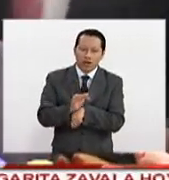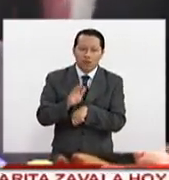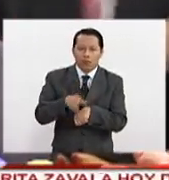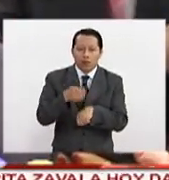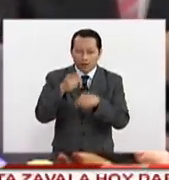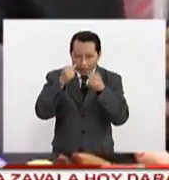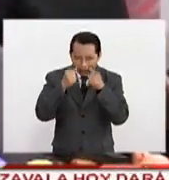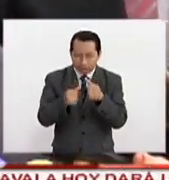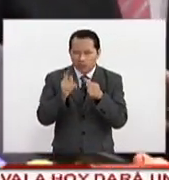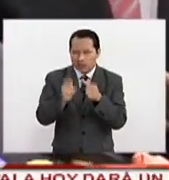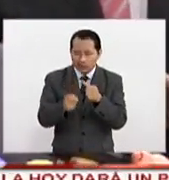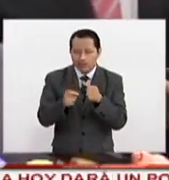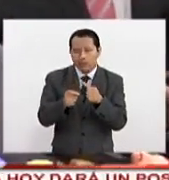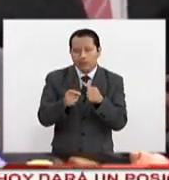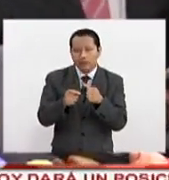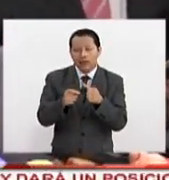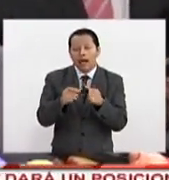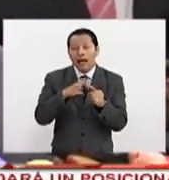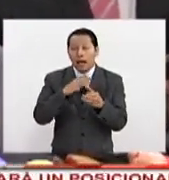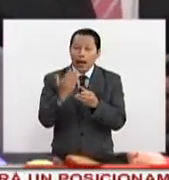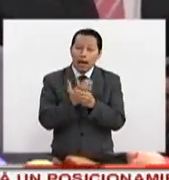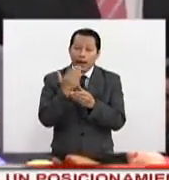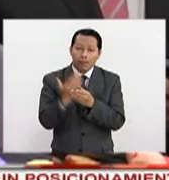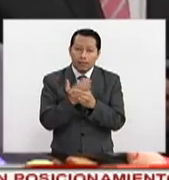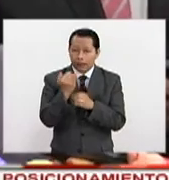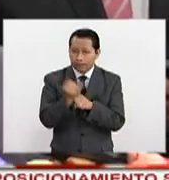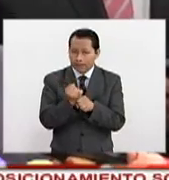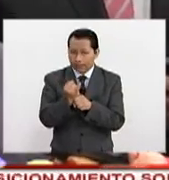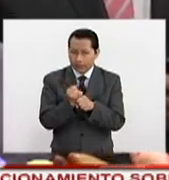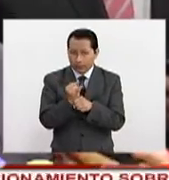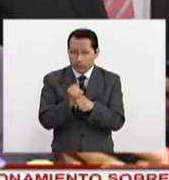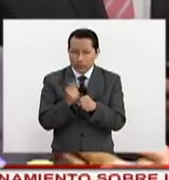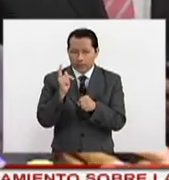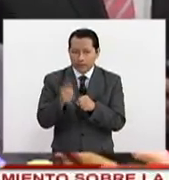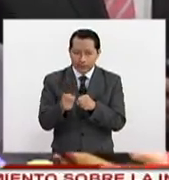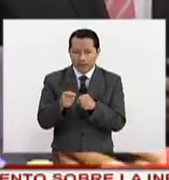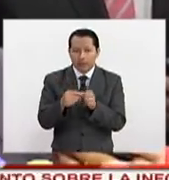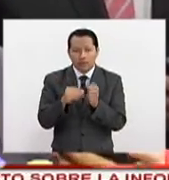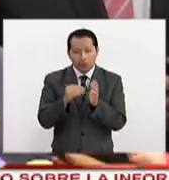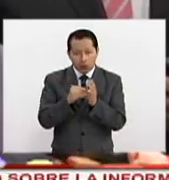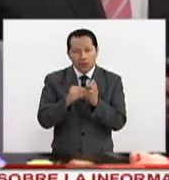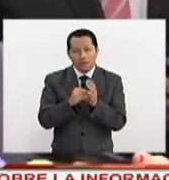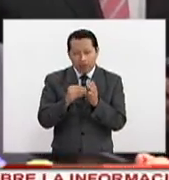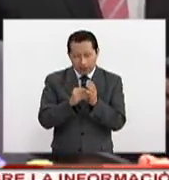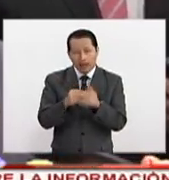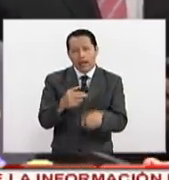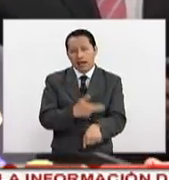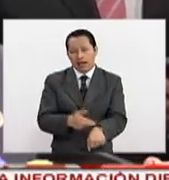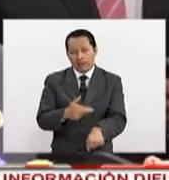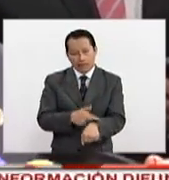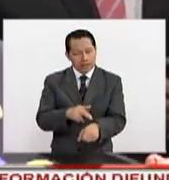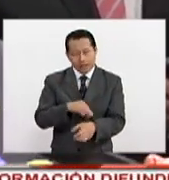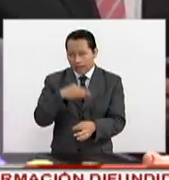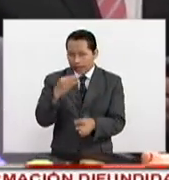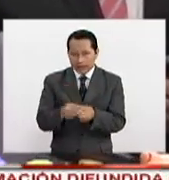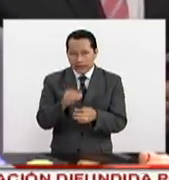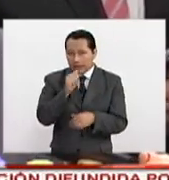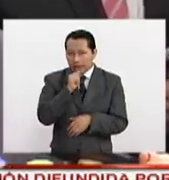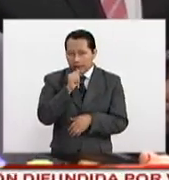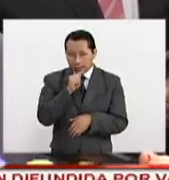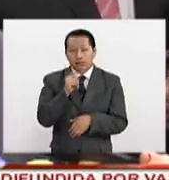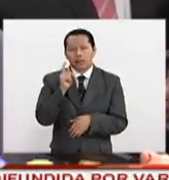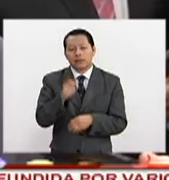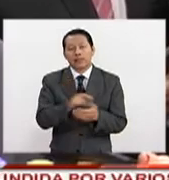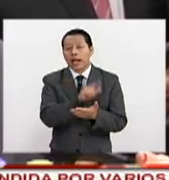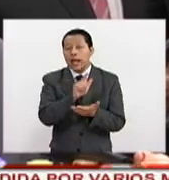atención fundamentalmente a que las carpetas de investigación se encuentran aún en trámite, no están concluidas y por